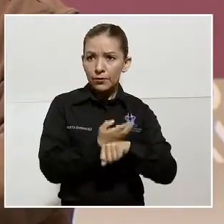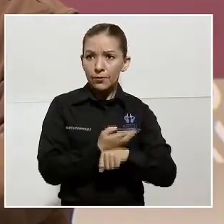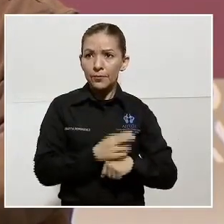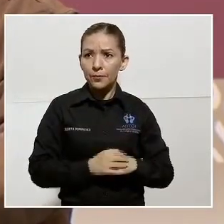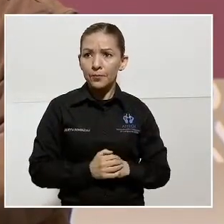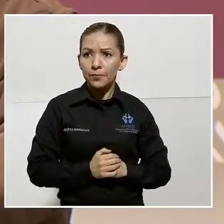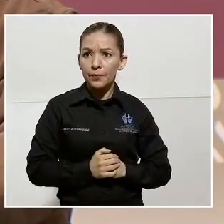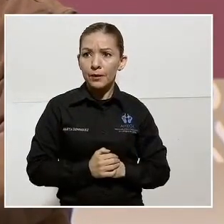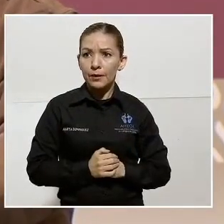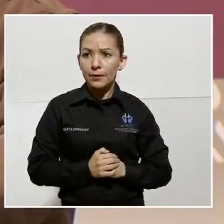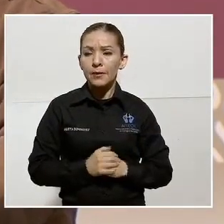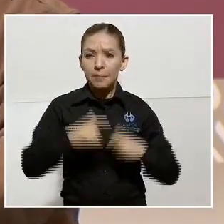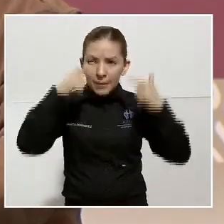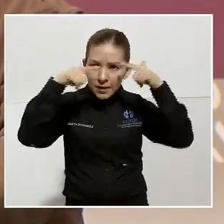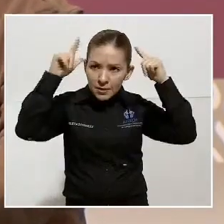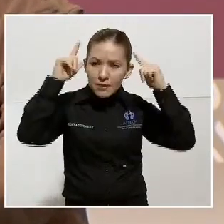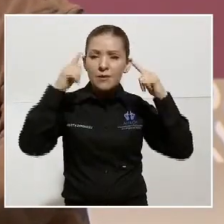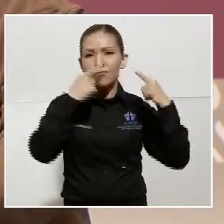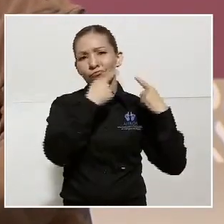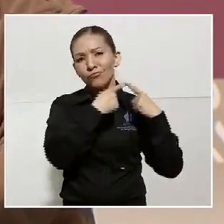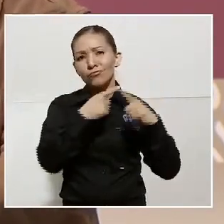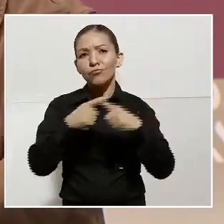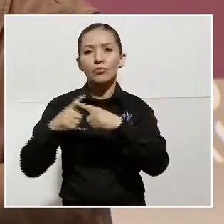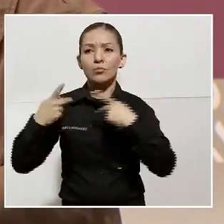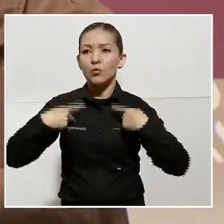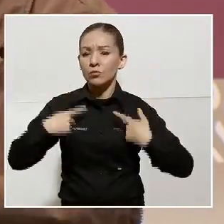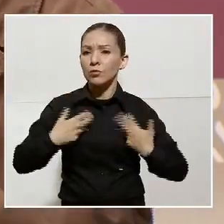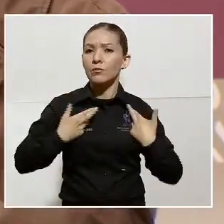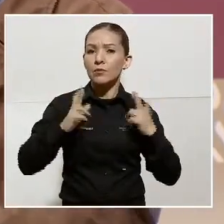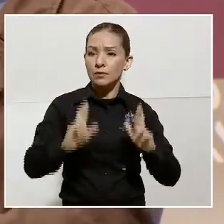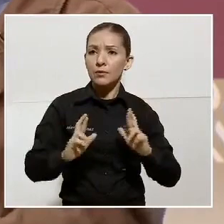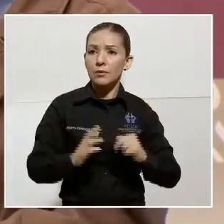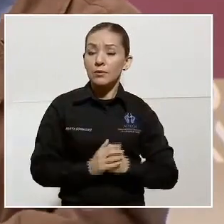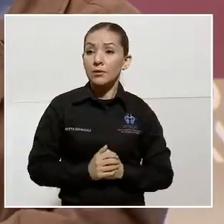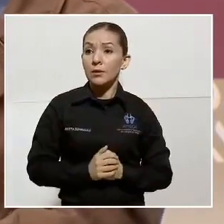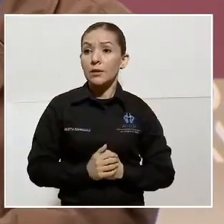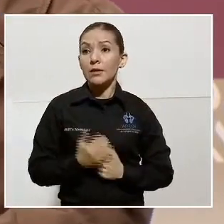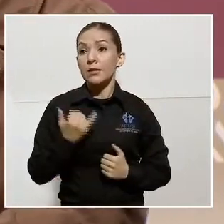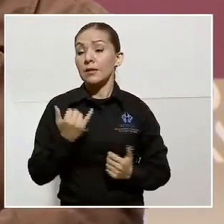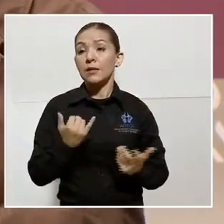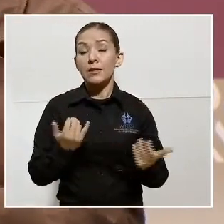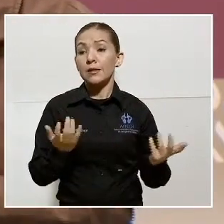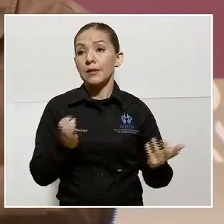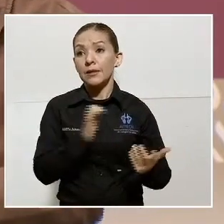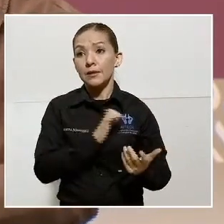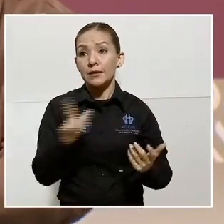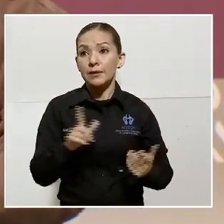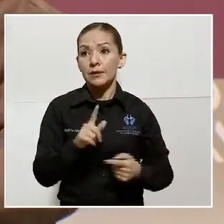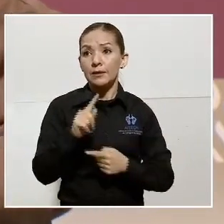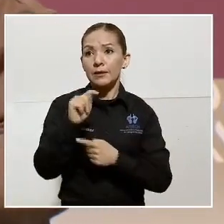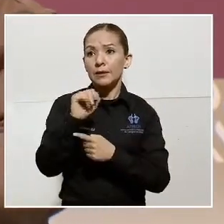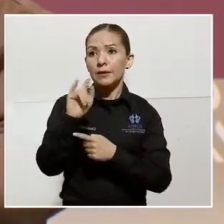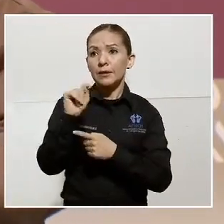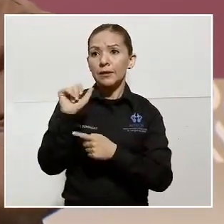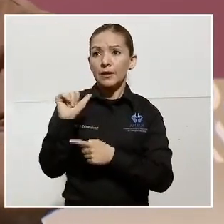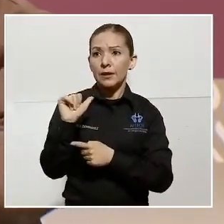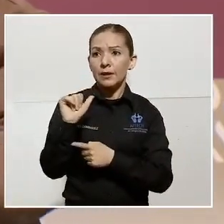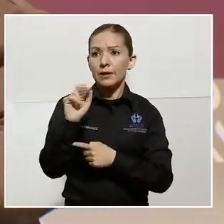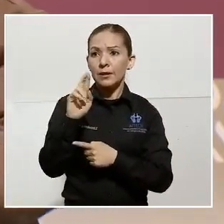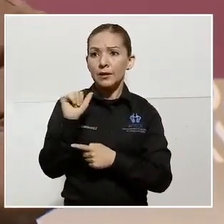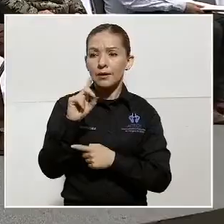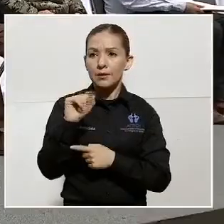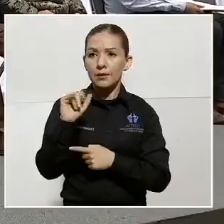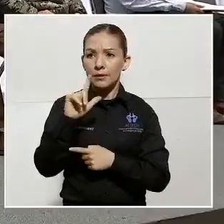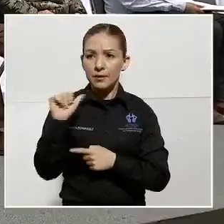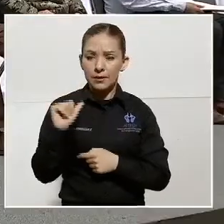el secretario de la Marina y, de manera muy especial, la presencia de Tita Radilla. Sin lugar es